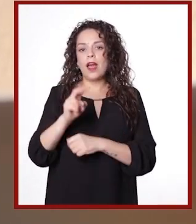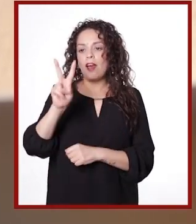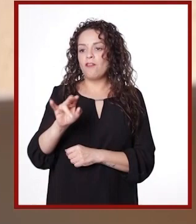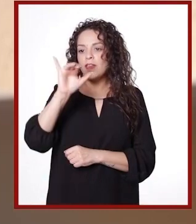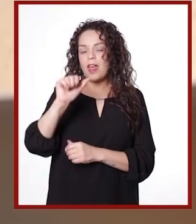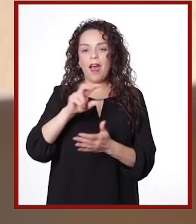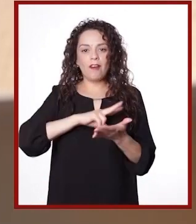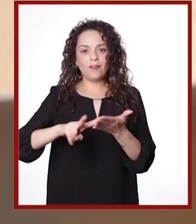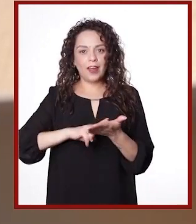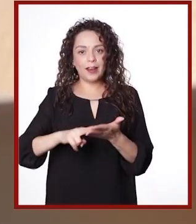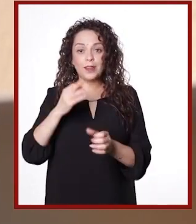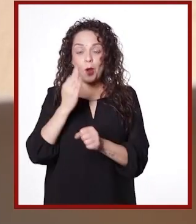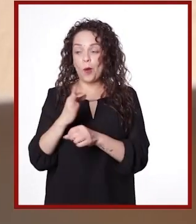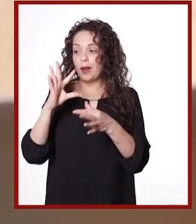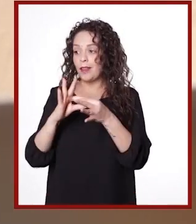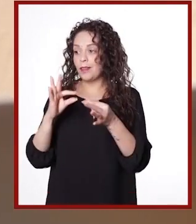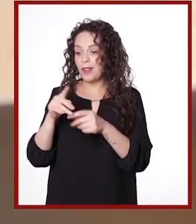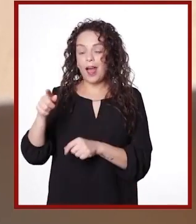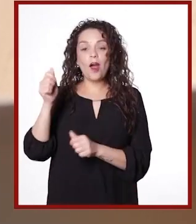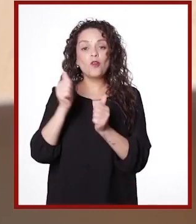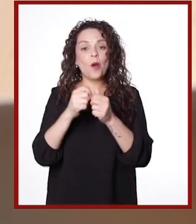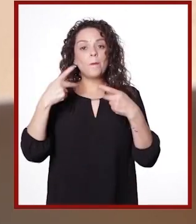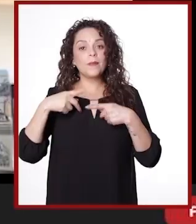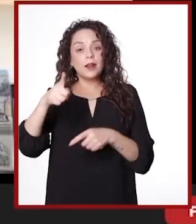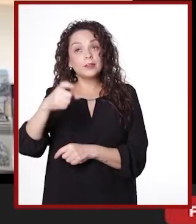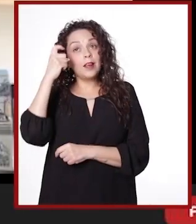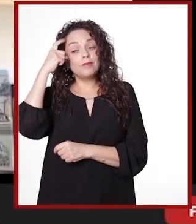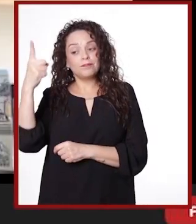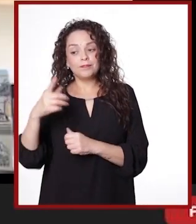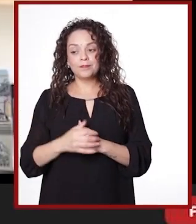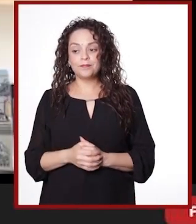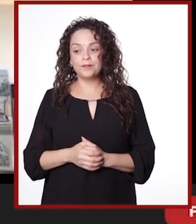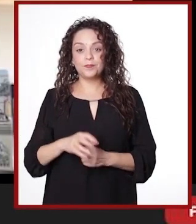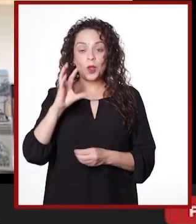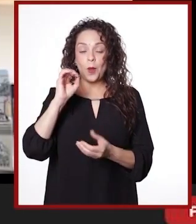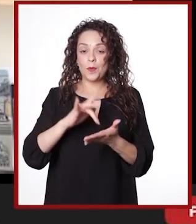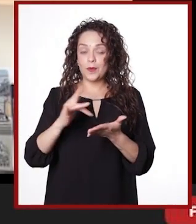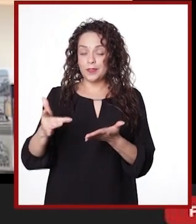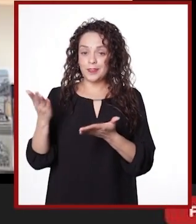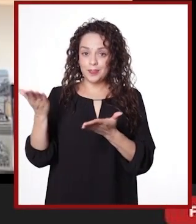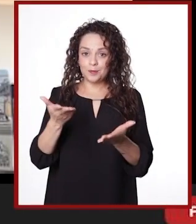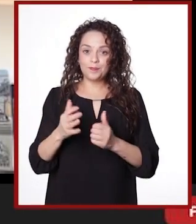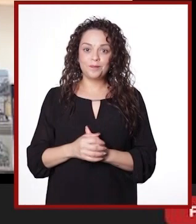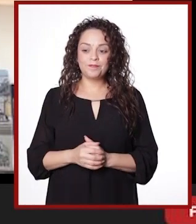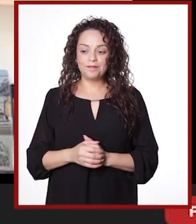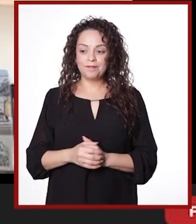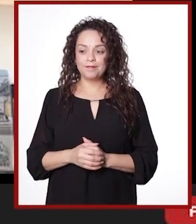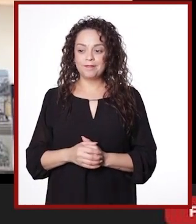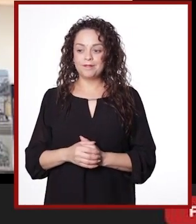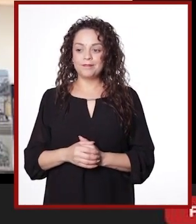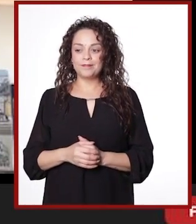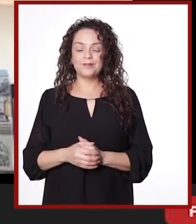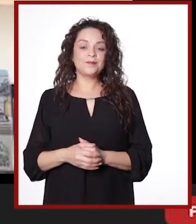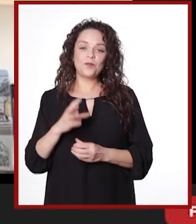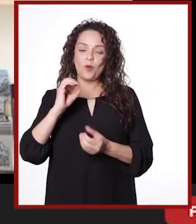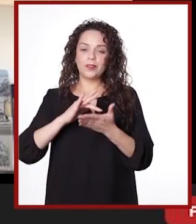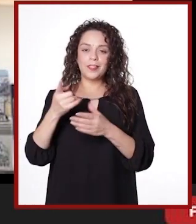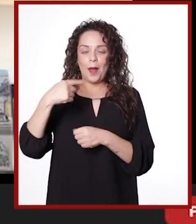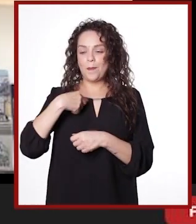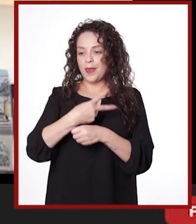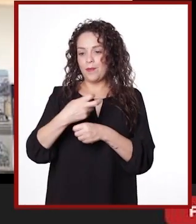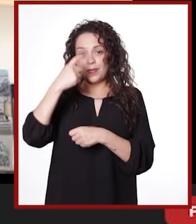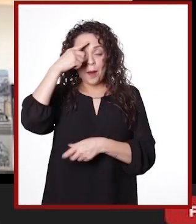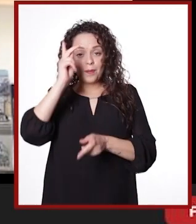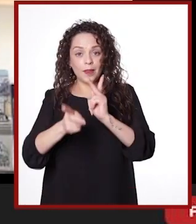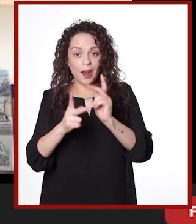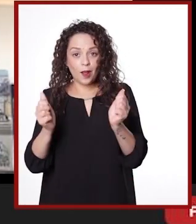platicar con su creador, Fernando Ortiz Monasterio. Muchas gracias por estar con nosotros, Fernando. Gracias a ustedes por invitarme a platicar y feliz de